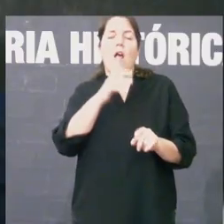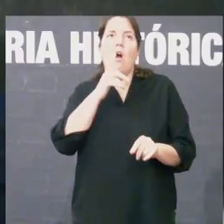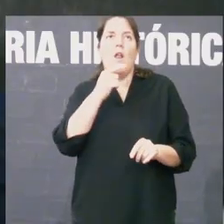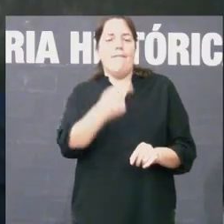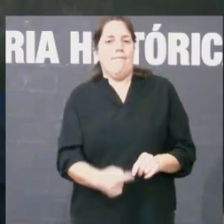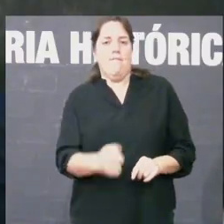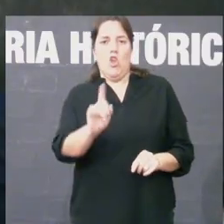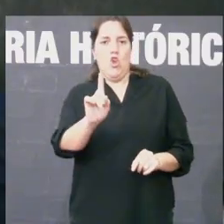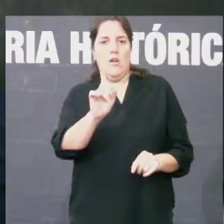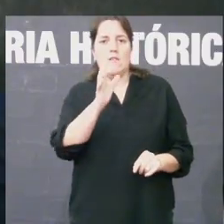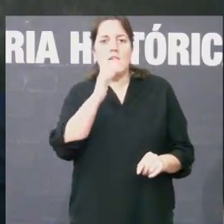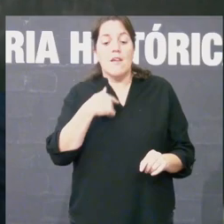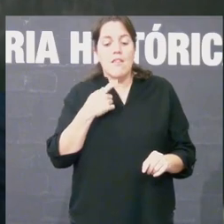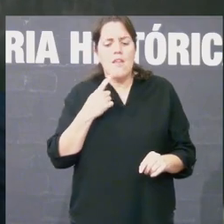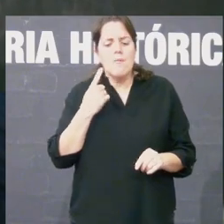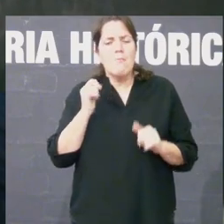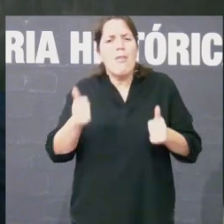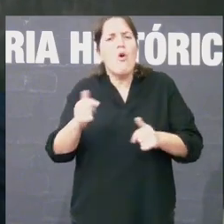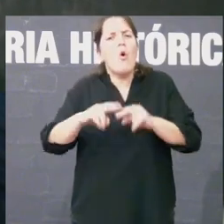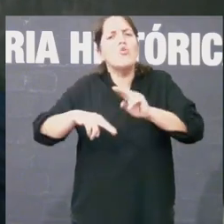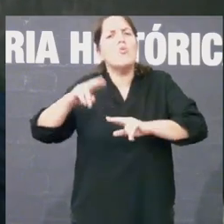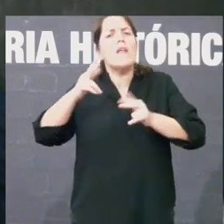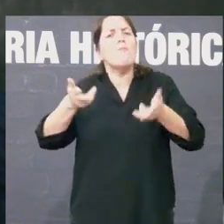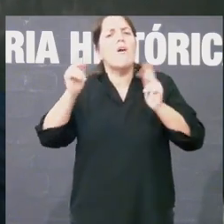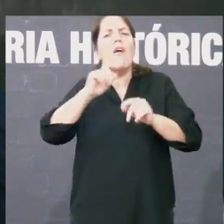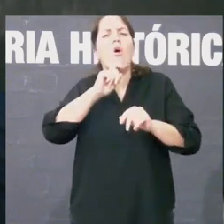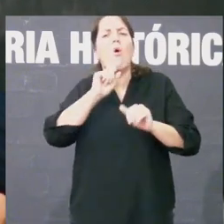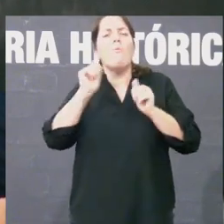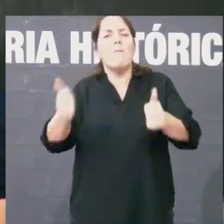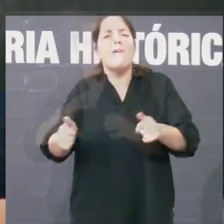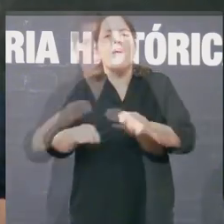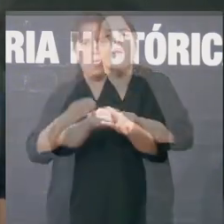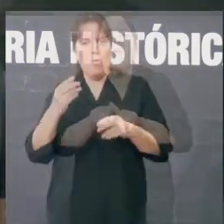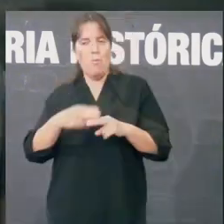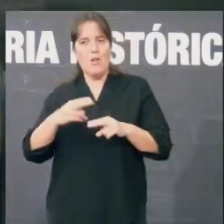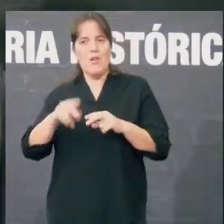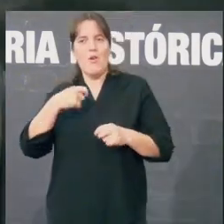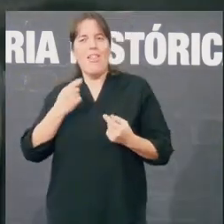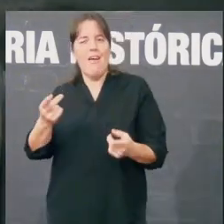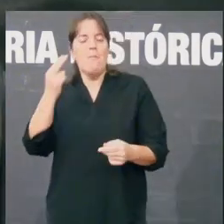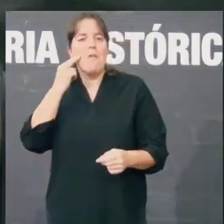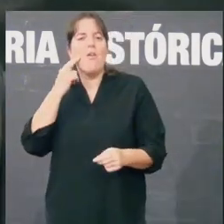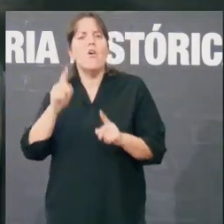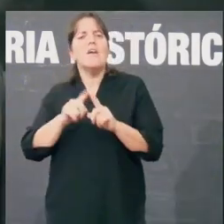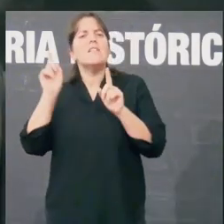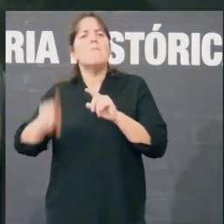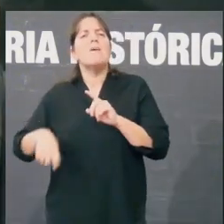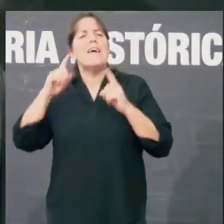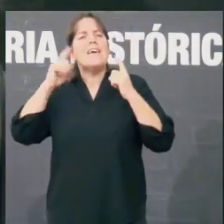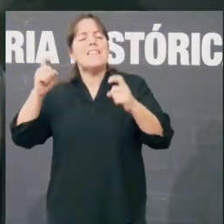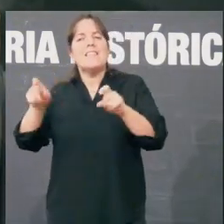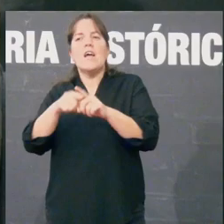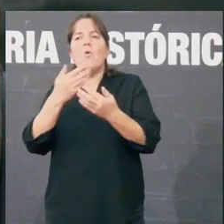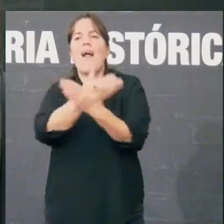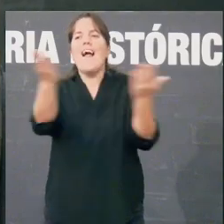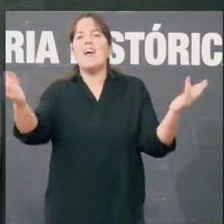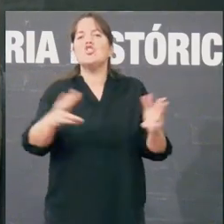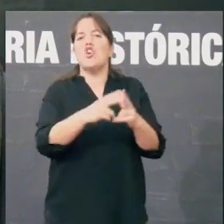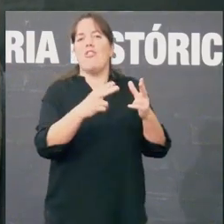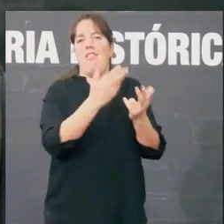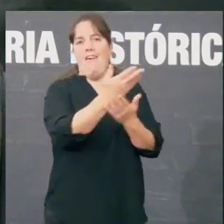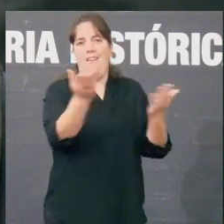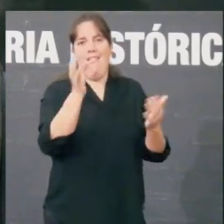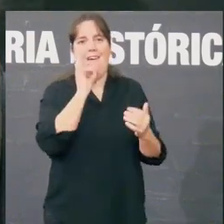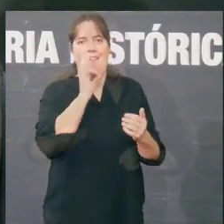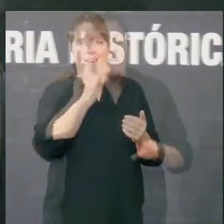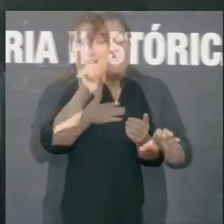Aquí la democracia se construyó con materiales de segunda calidad. Intentan inocular miedo en la sociedad de galega, no nos ocaso